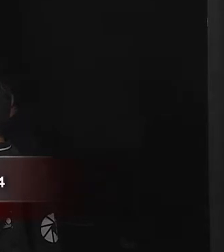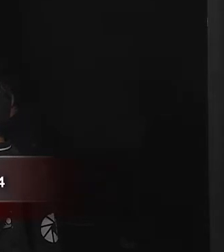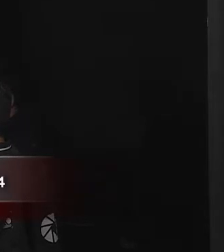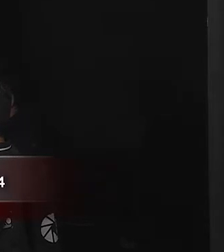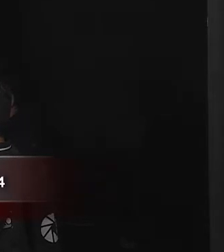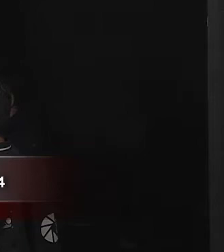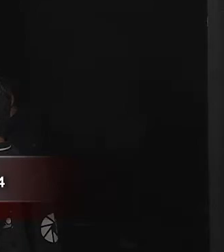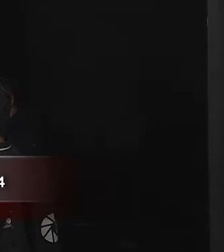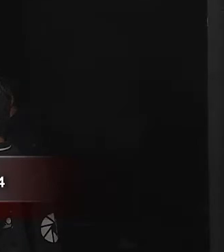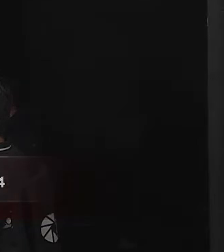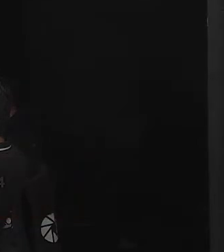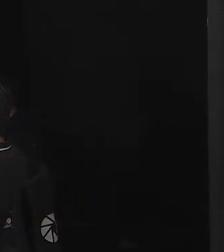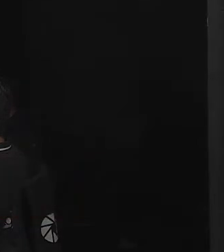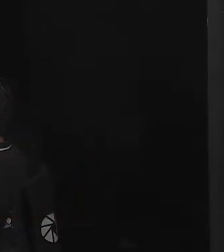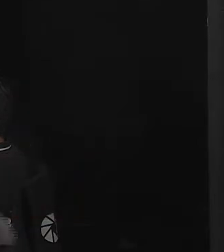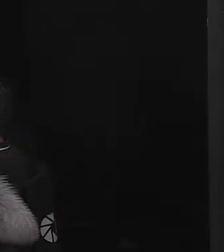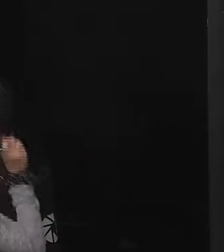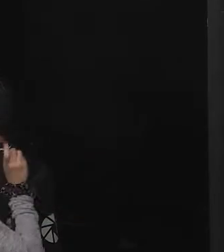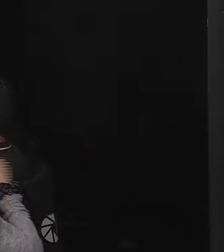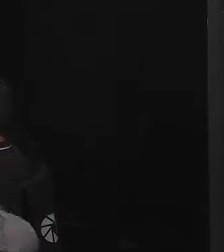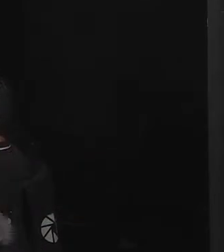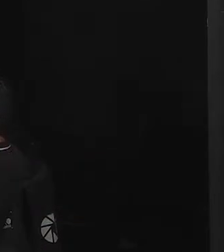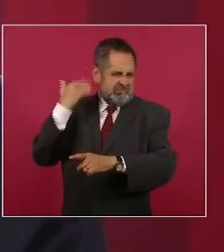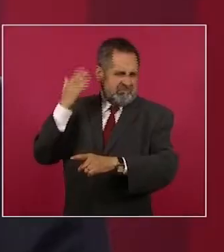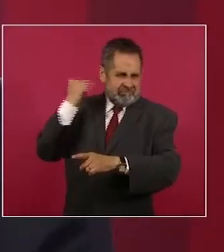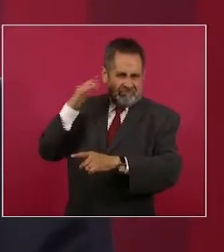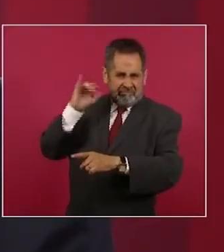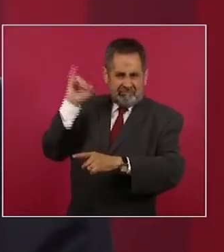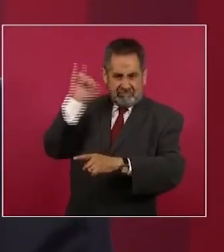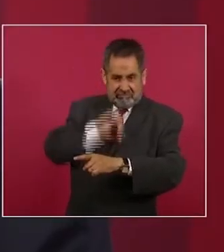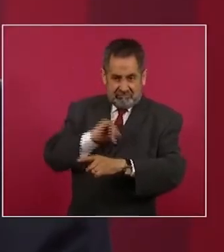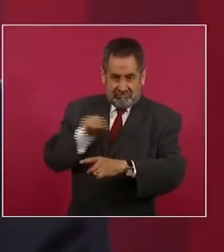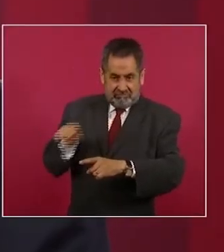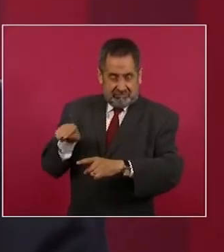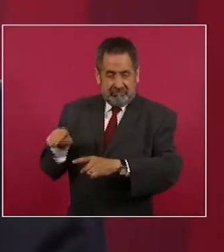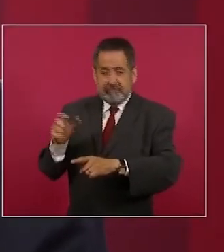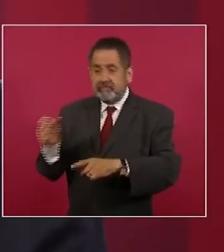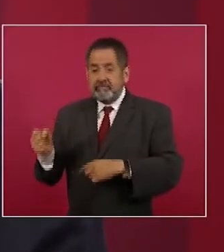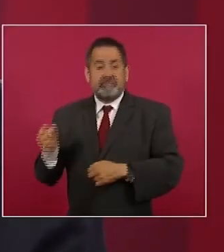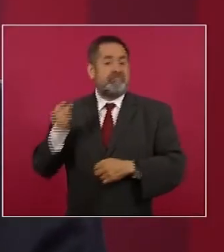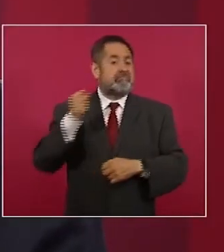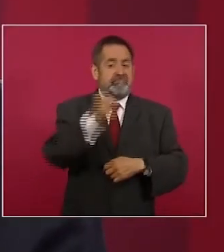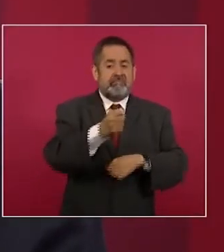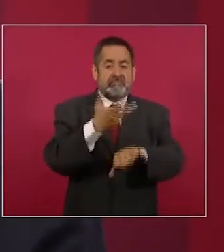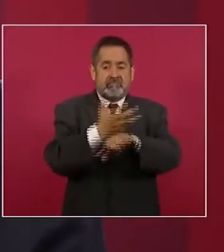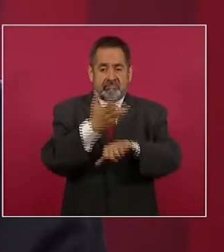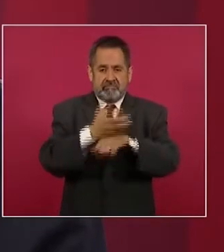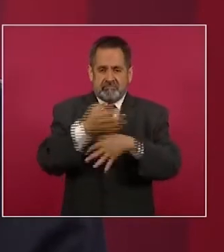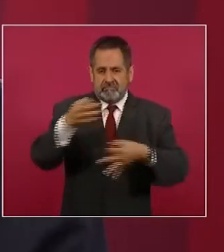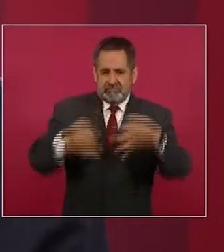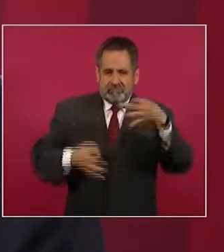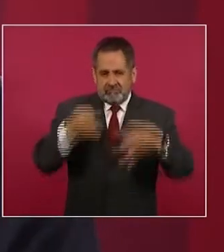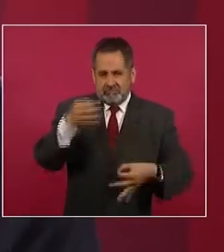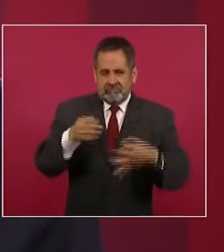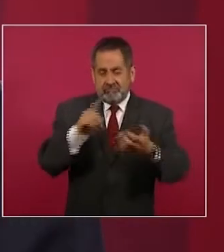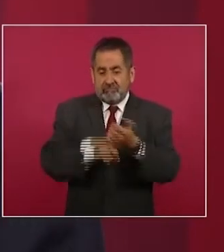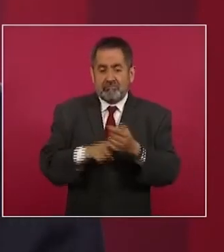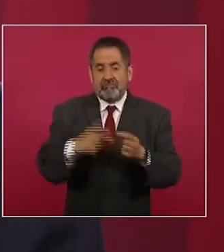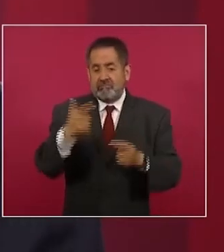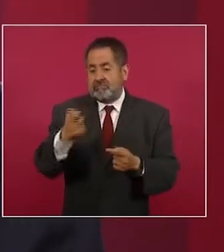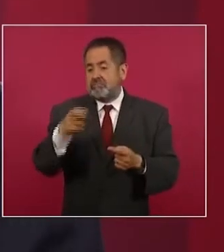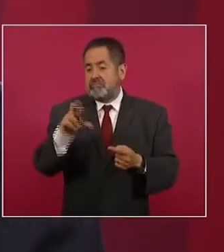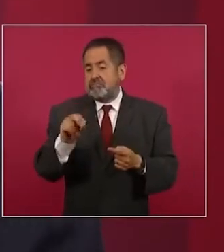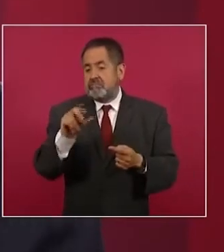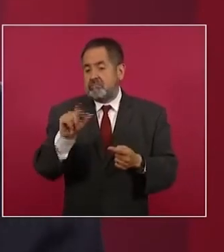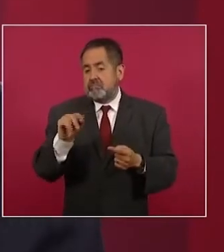con la Administración de Control de Drogas de Estados Unidos, la DEA, por sus siglas en inglés, fue hace un año y no esta semana, como se difundió en los medios